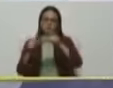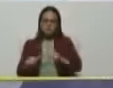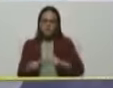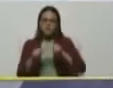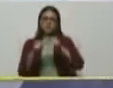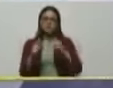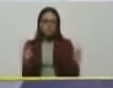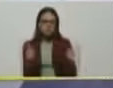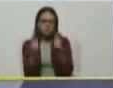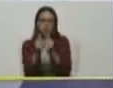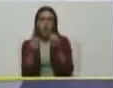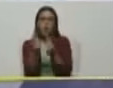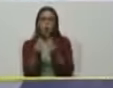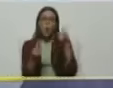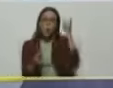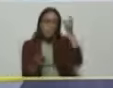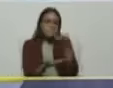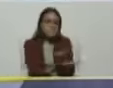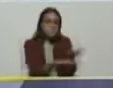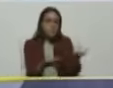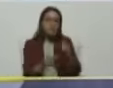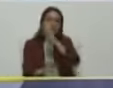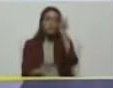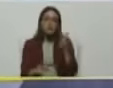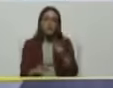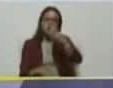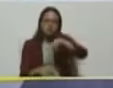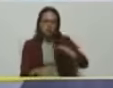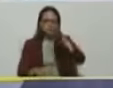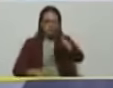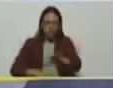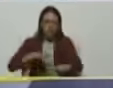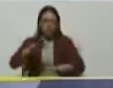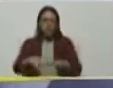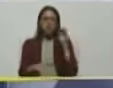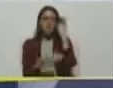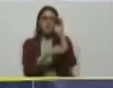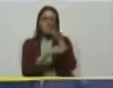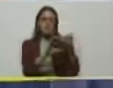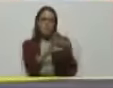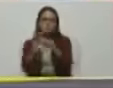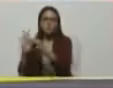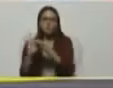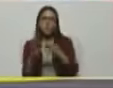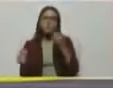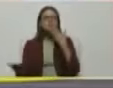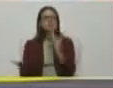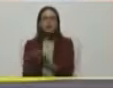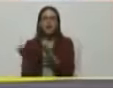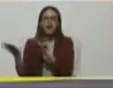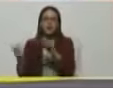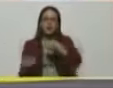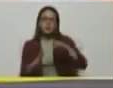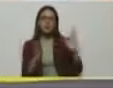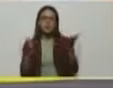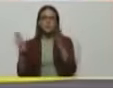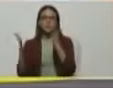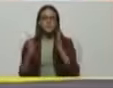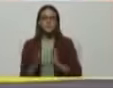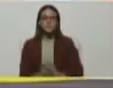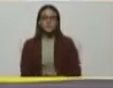pueblo de Venezuela a medida que avanzamos en este futuro conjunto. Muchísimas